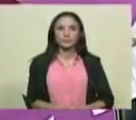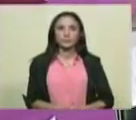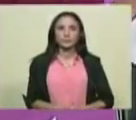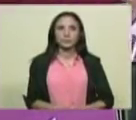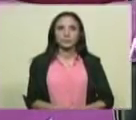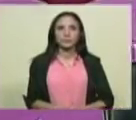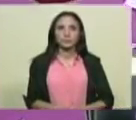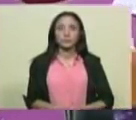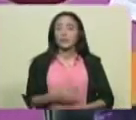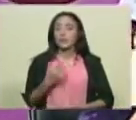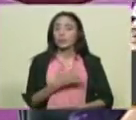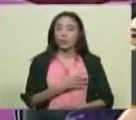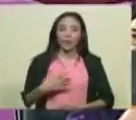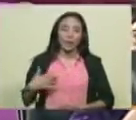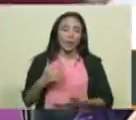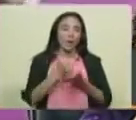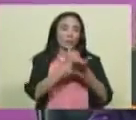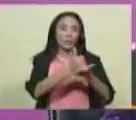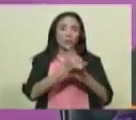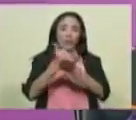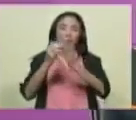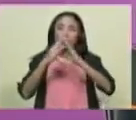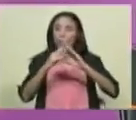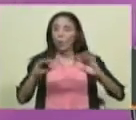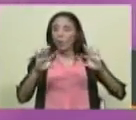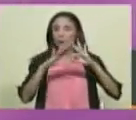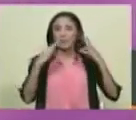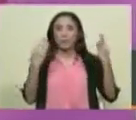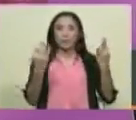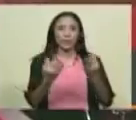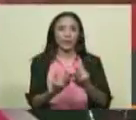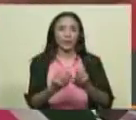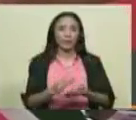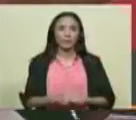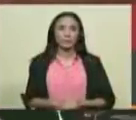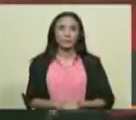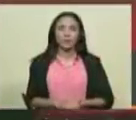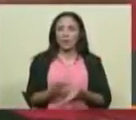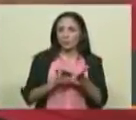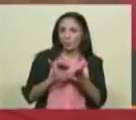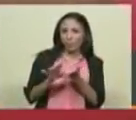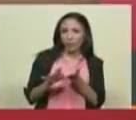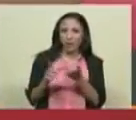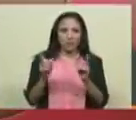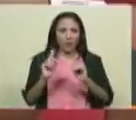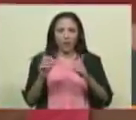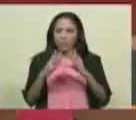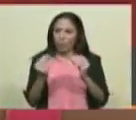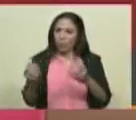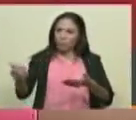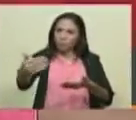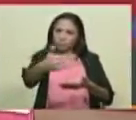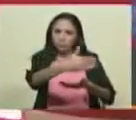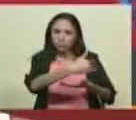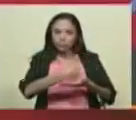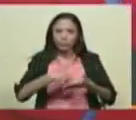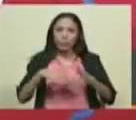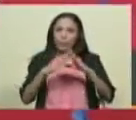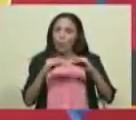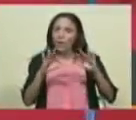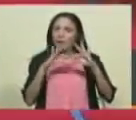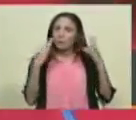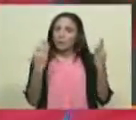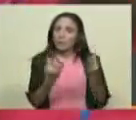Quiero proteger a todos los hogares, sin distingo, sin exclusión, sin intermediarios, sin gestores,